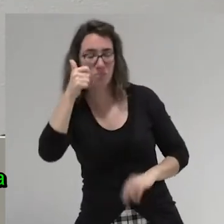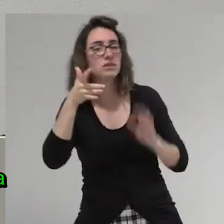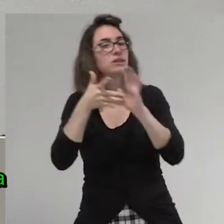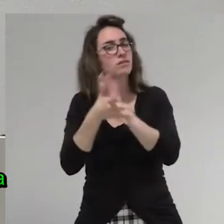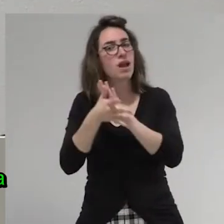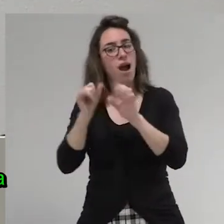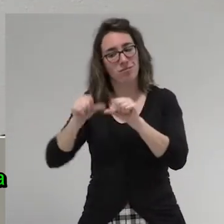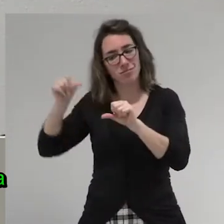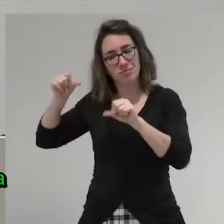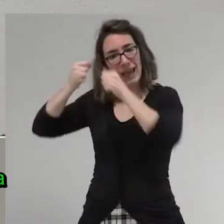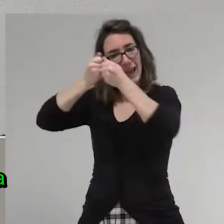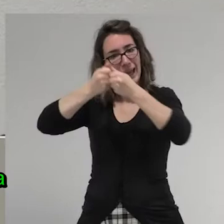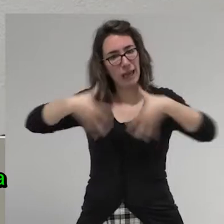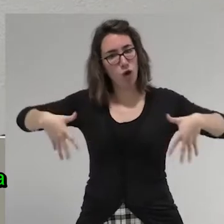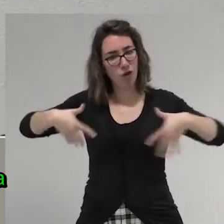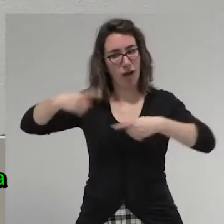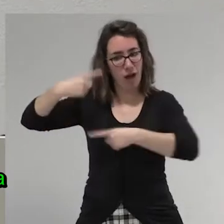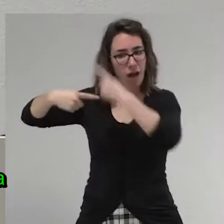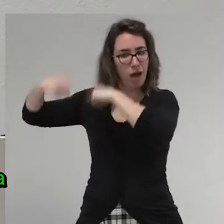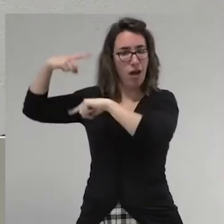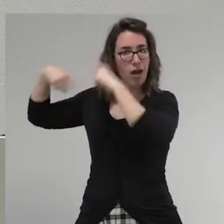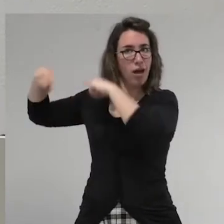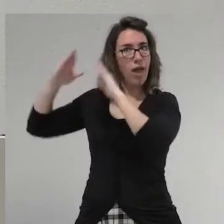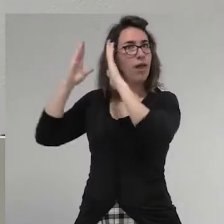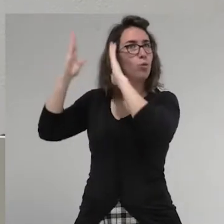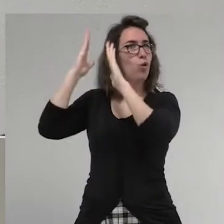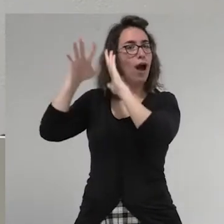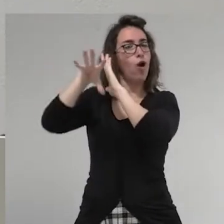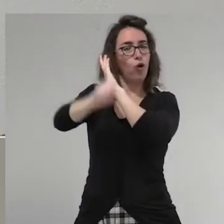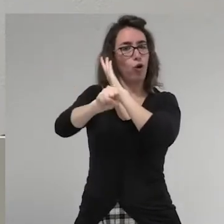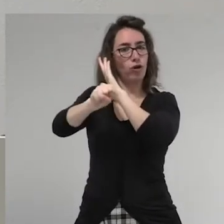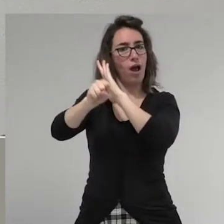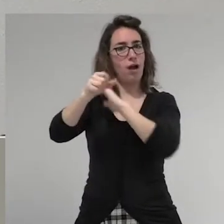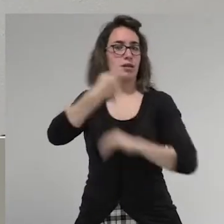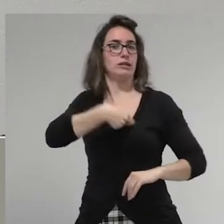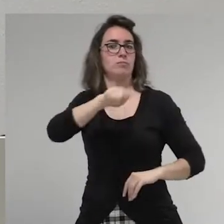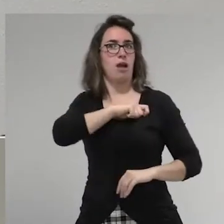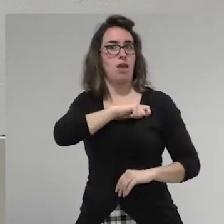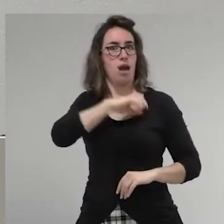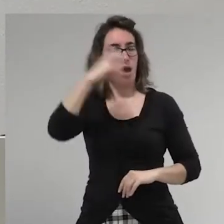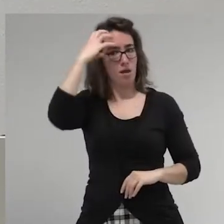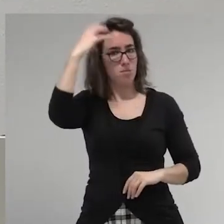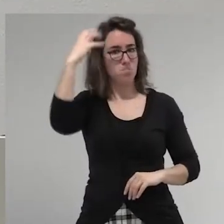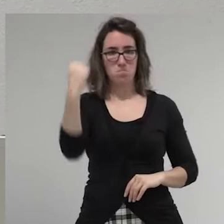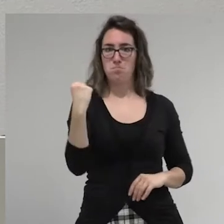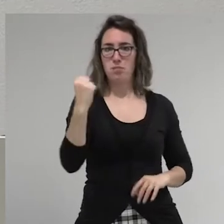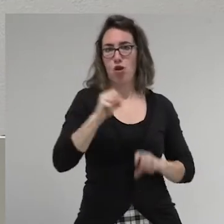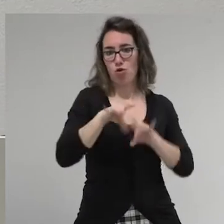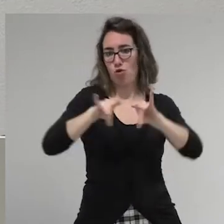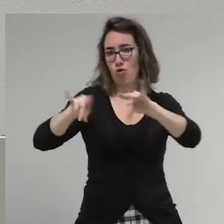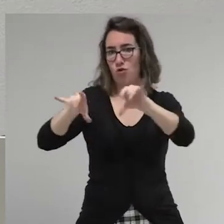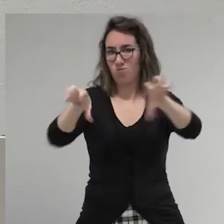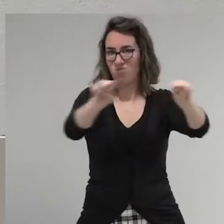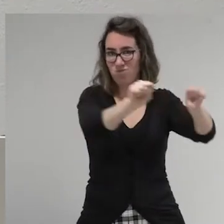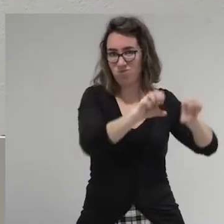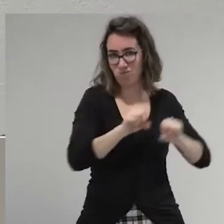genealogía conectada con lo que es la era colonial y el imperio y a día de hoy la construcción moderna del Estado español, ¿no?